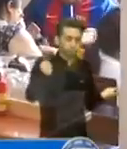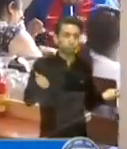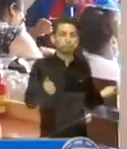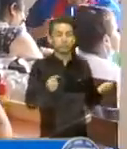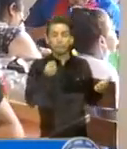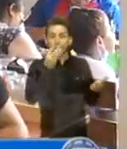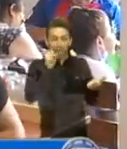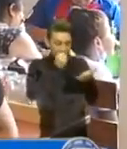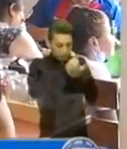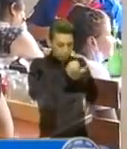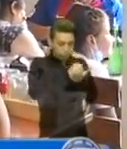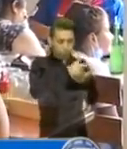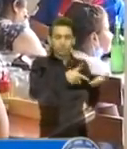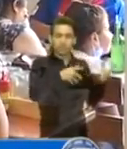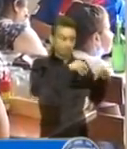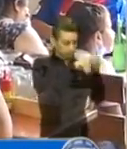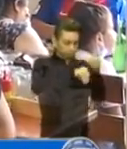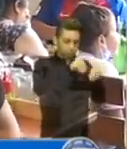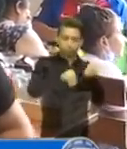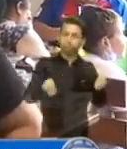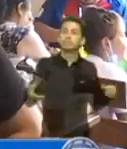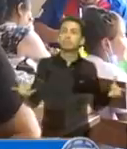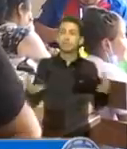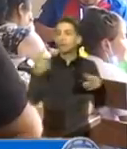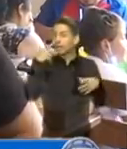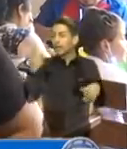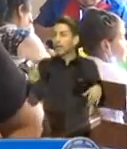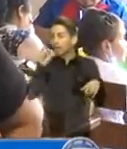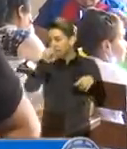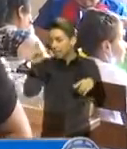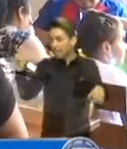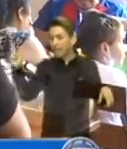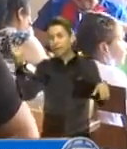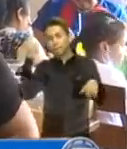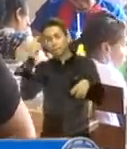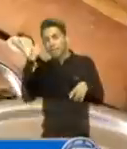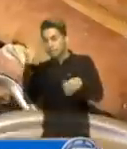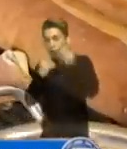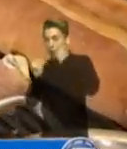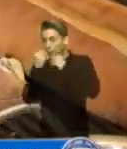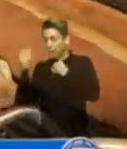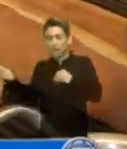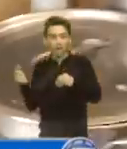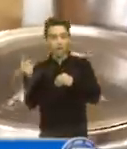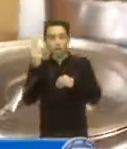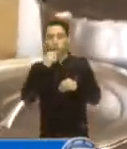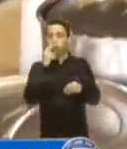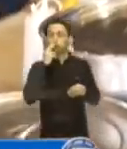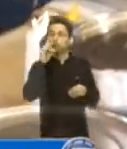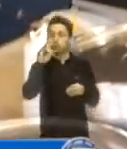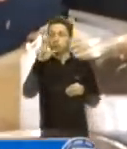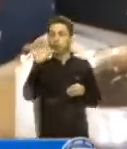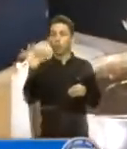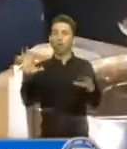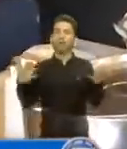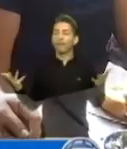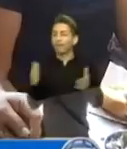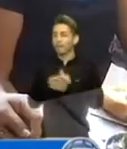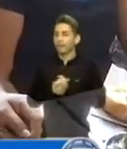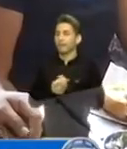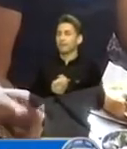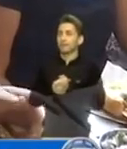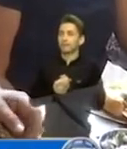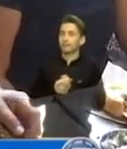a conocer qué es lo que opinan guatemaltecos que disfrutan del tradicional Xuco guatemalteco. Pues es